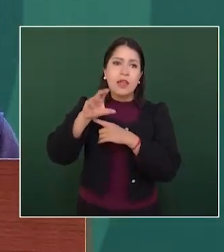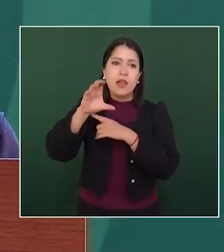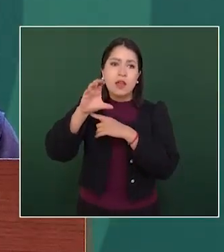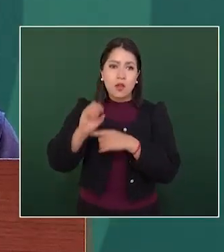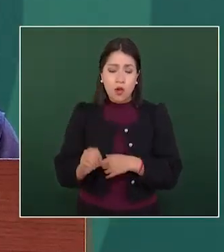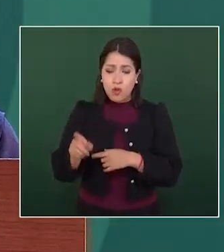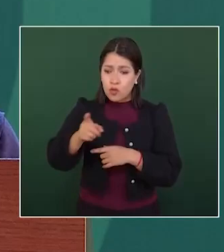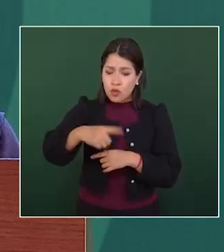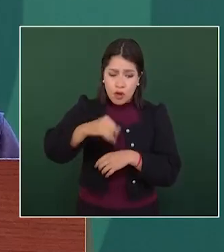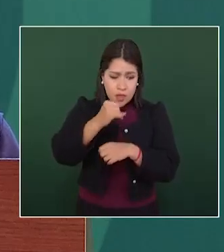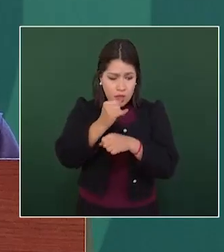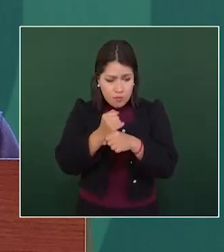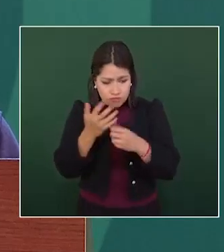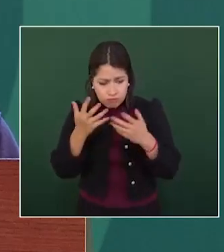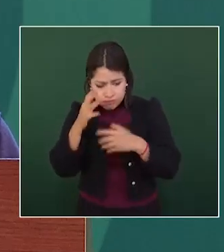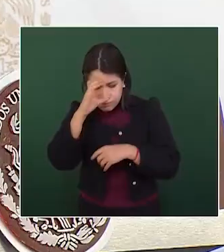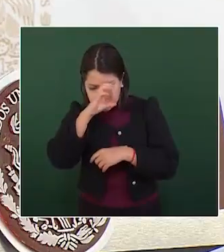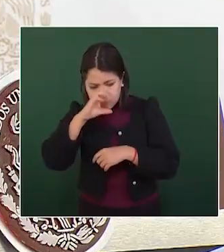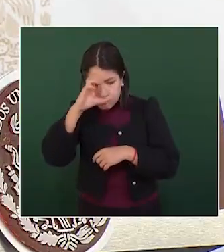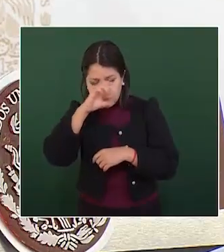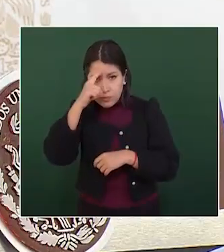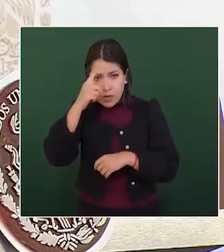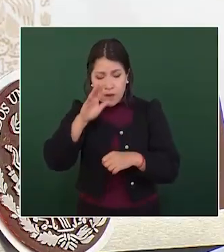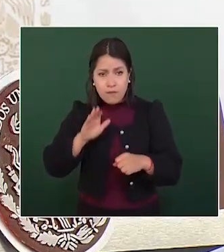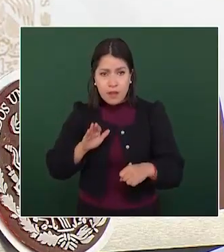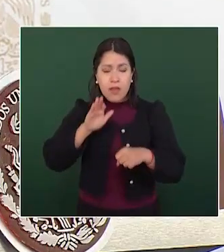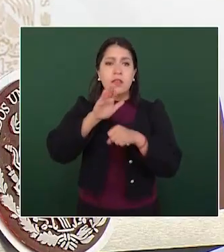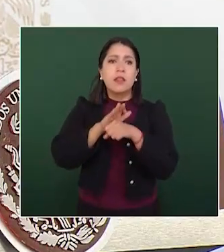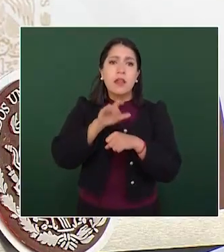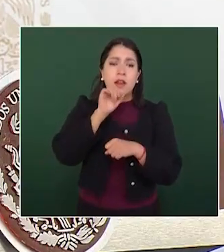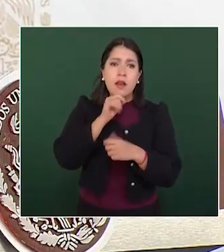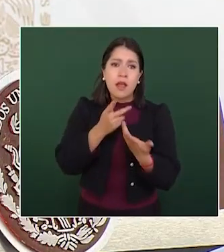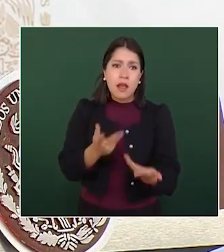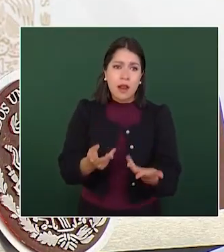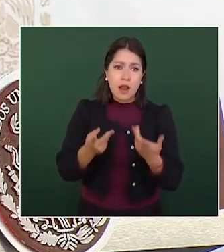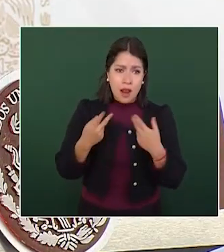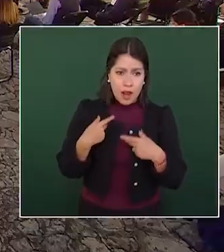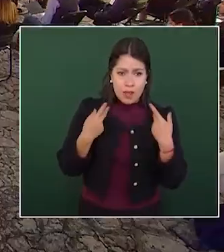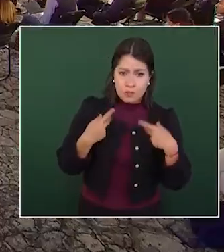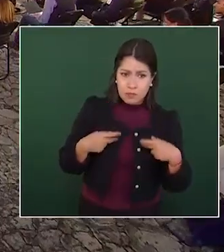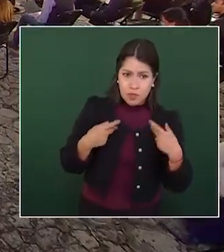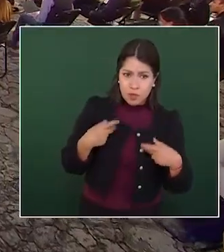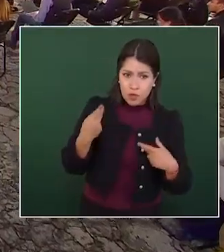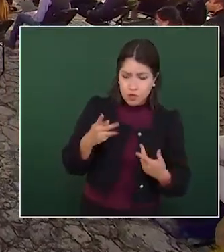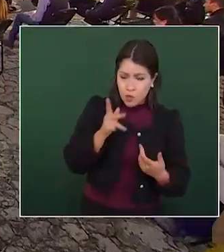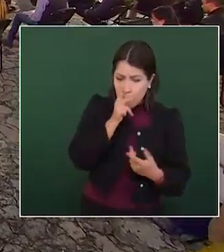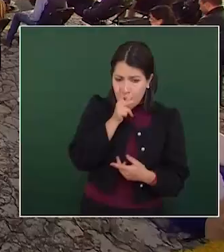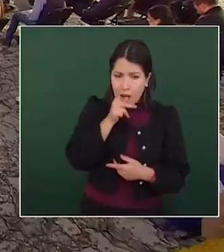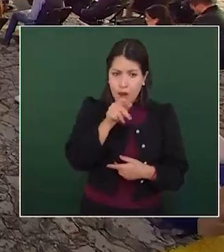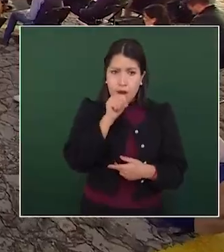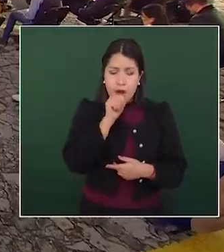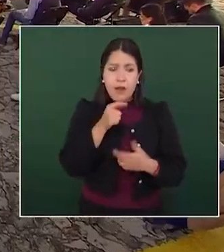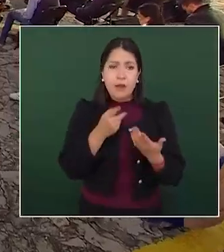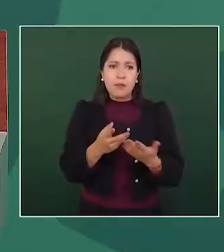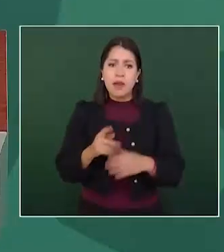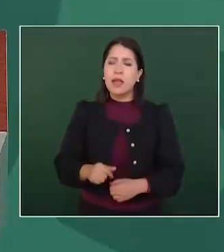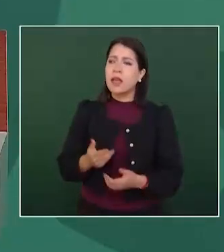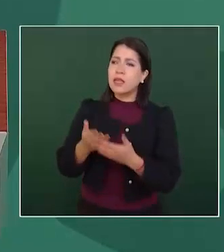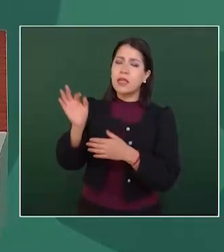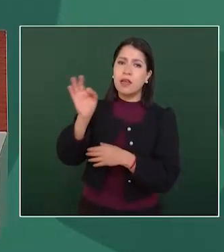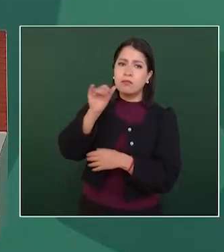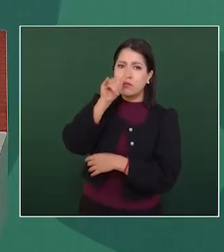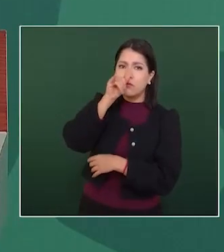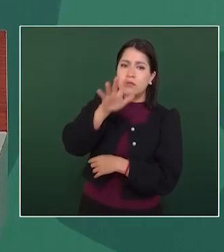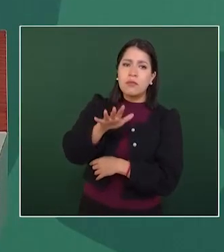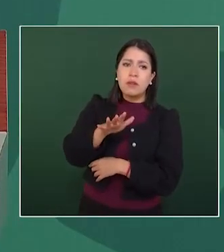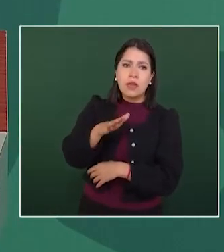estudios técnicos y científicos que respaldan la palabra de la gente que vive en territorio y ha levantado la voz sobre